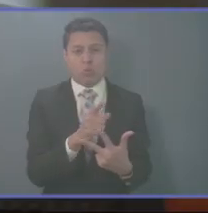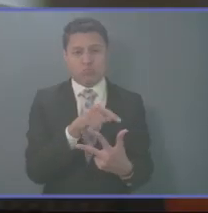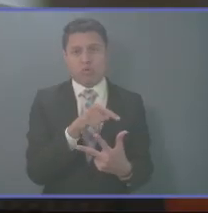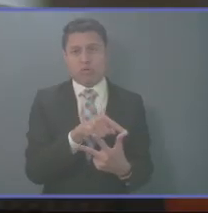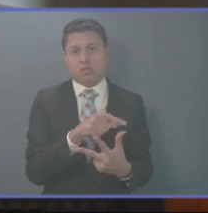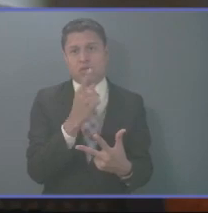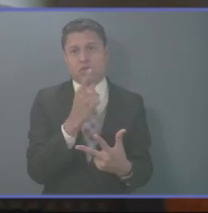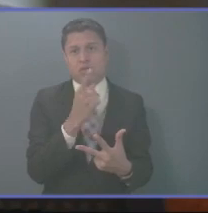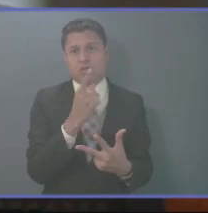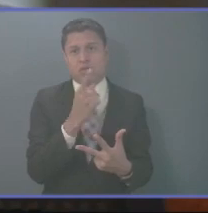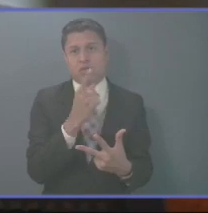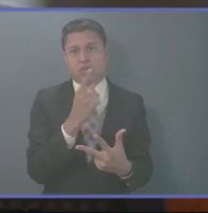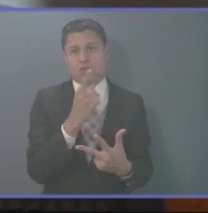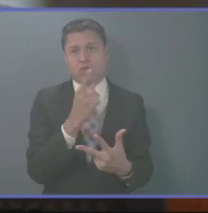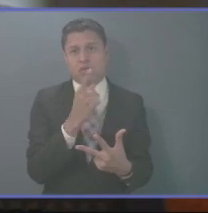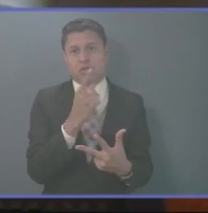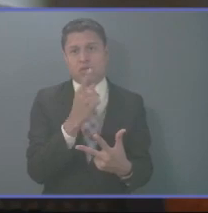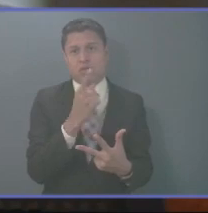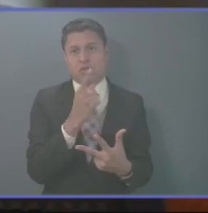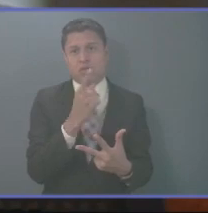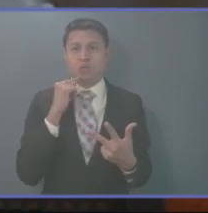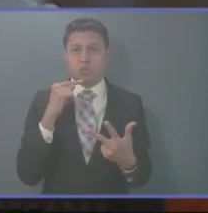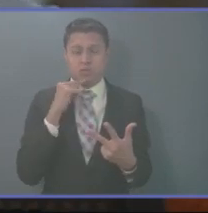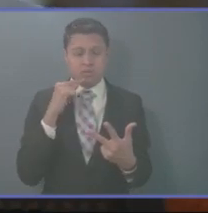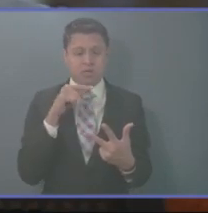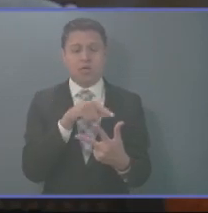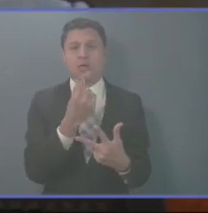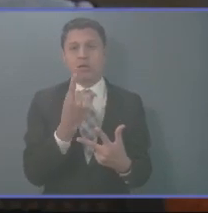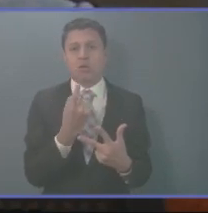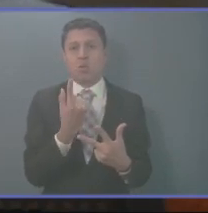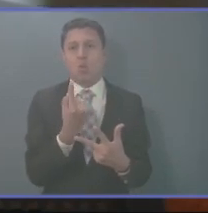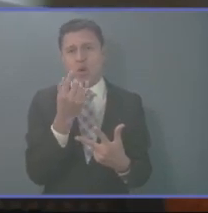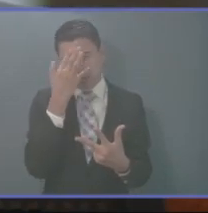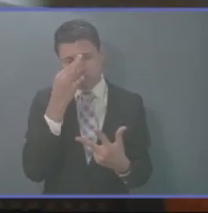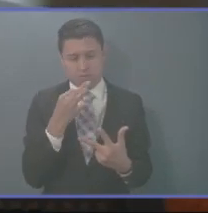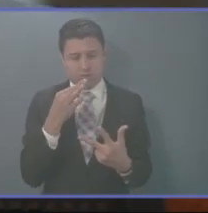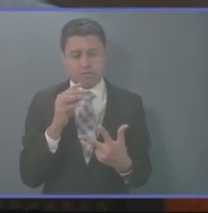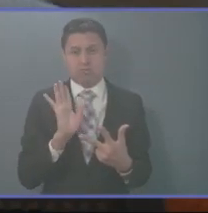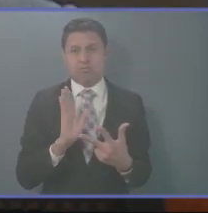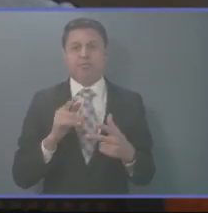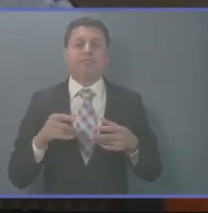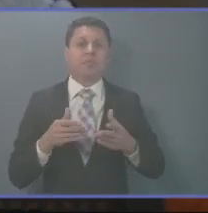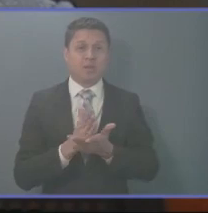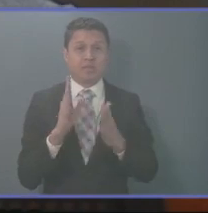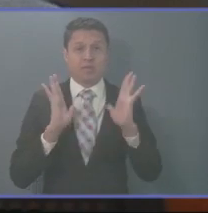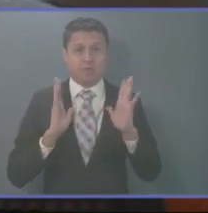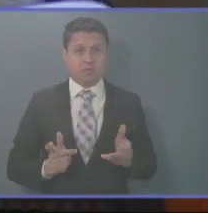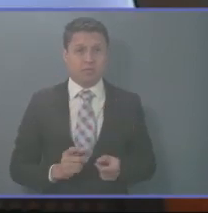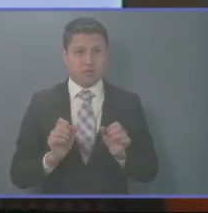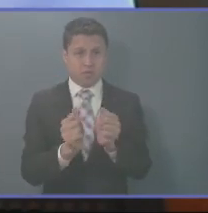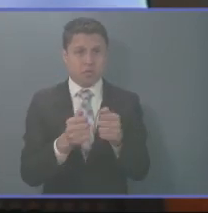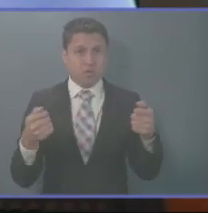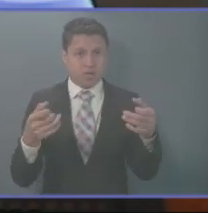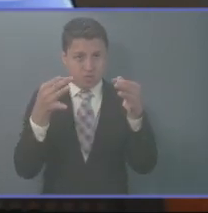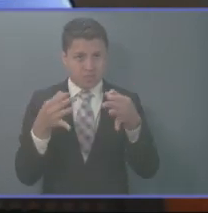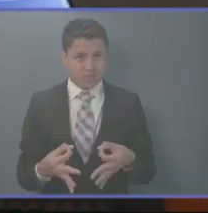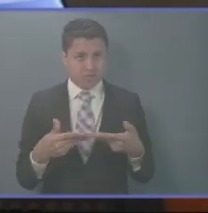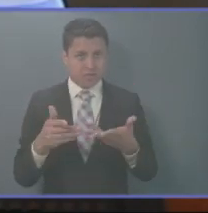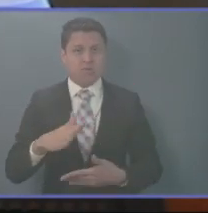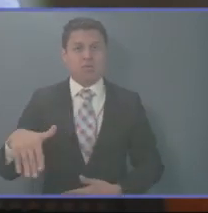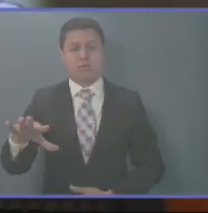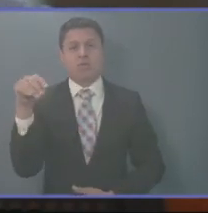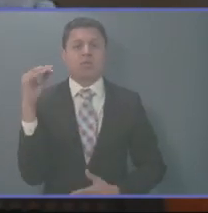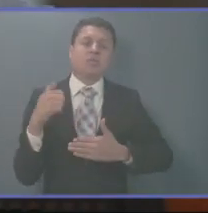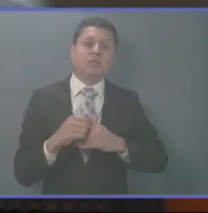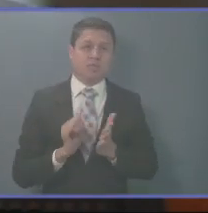entrará en vigencia 8 días después de su publicación en el Diario Oficial, dado en el Salón Azul del Palacio Legislativo,